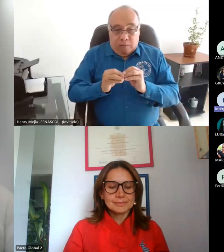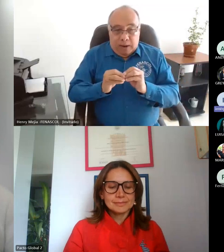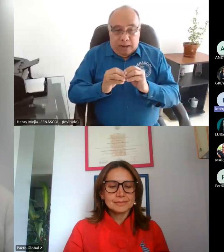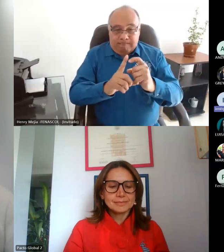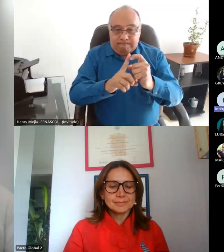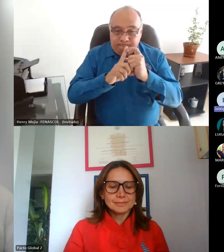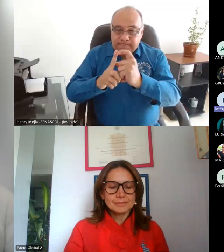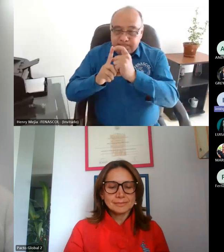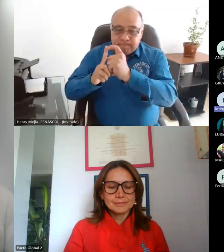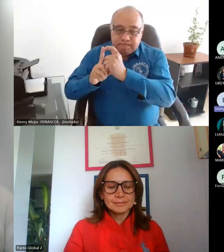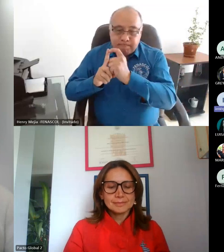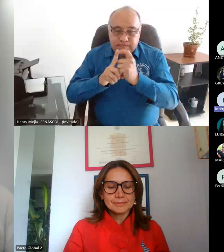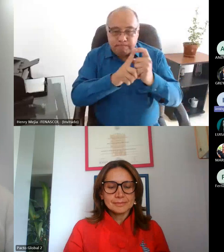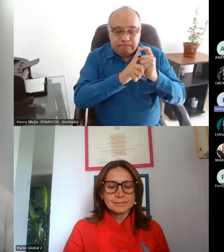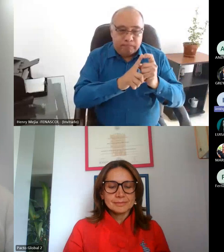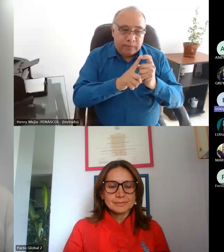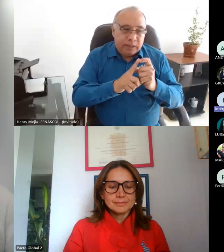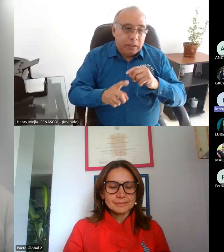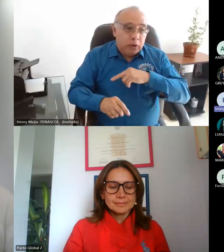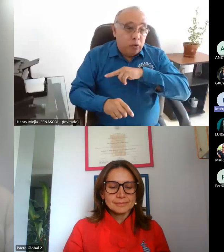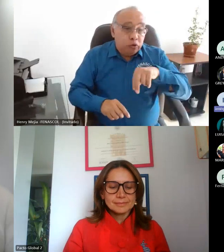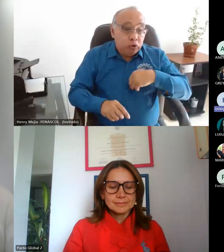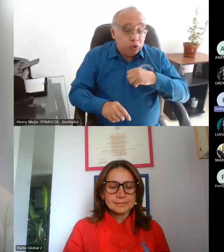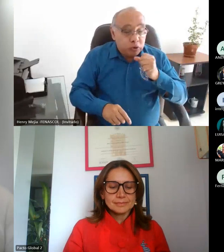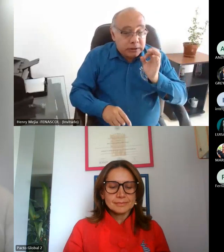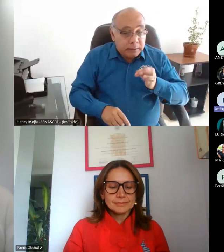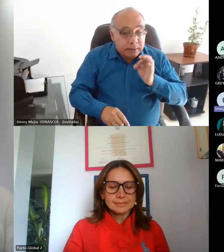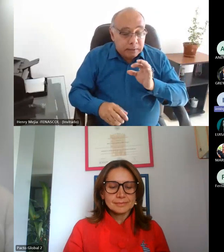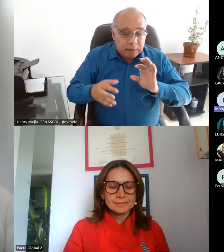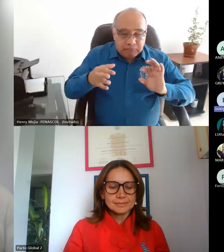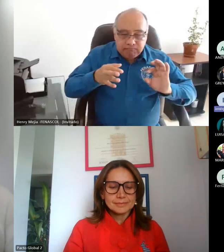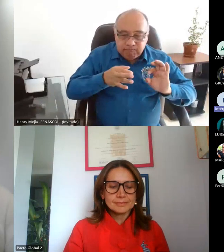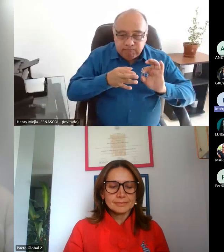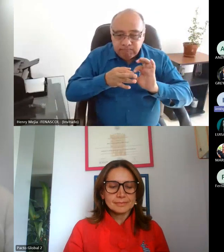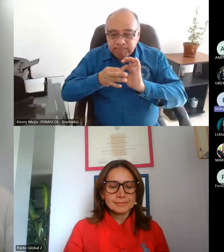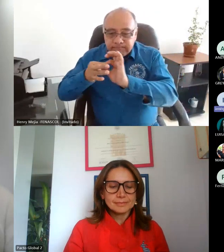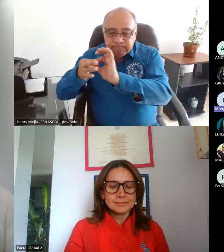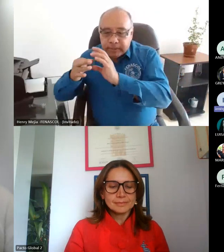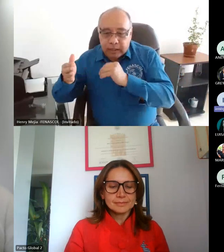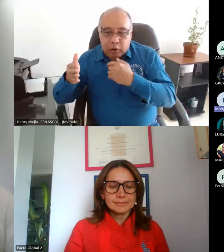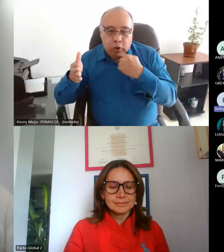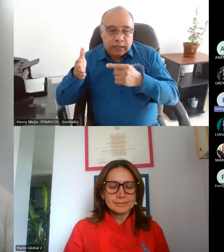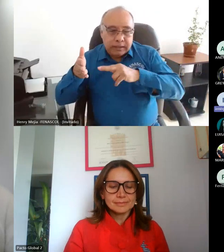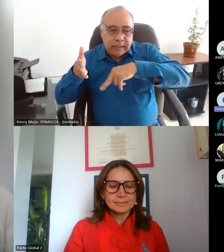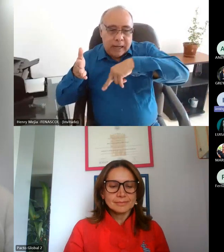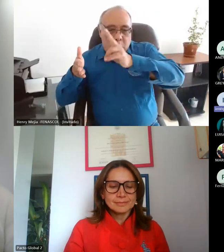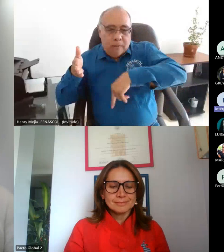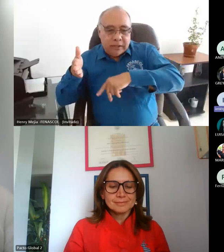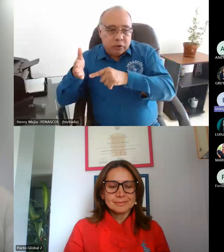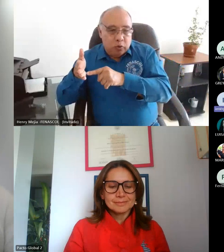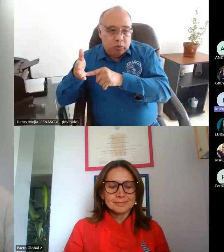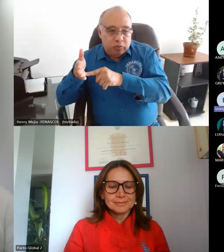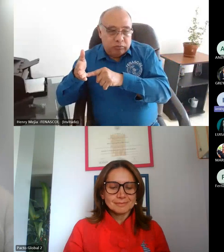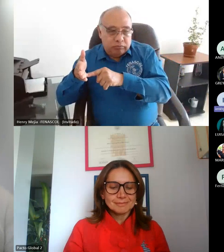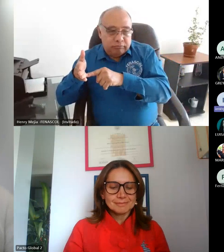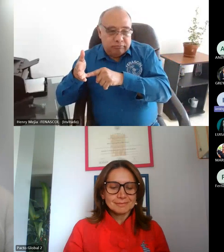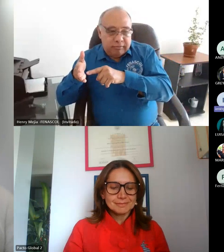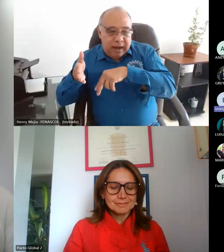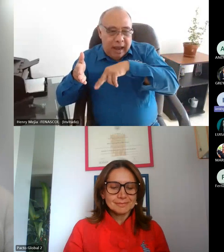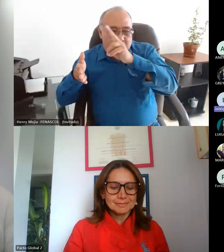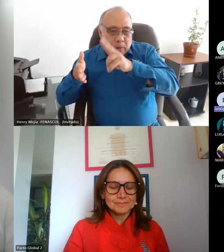eh pero pues tenemos que reconocer que nosotros como comunidad sorda eh